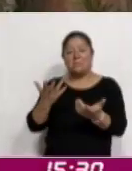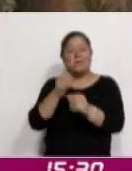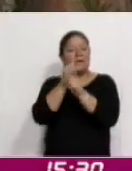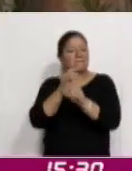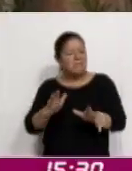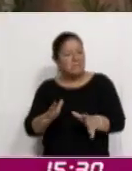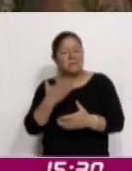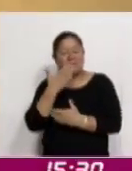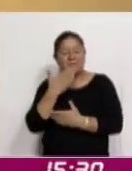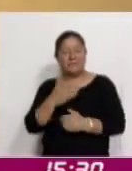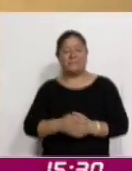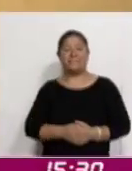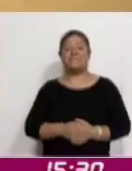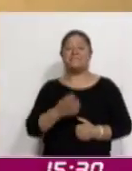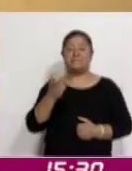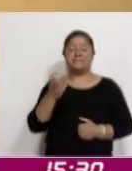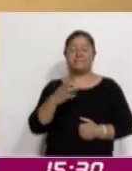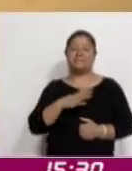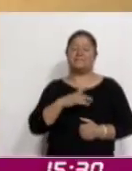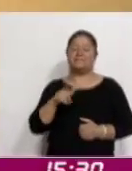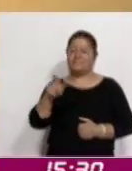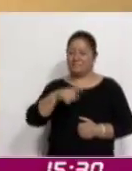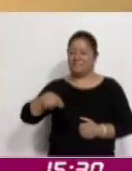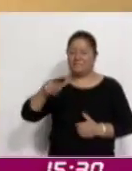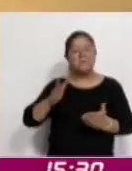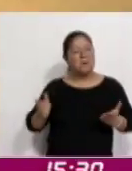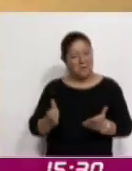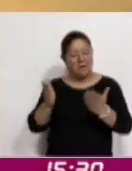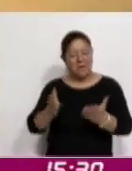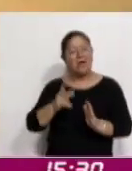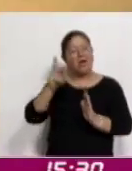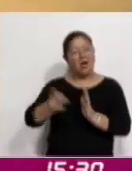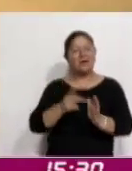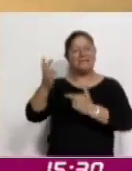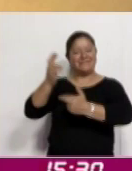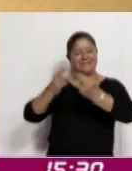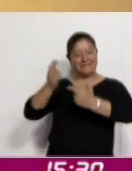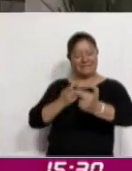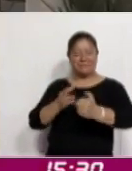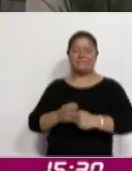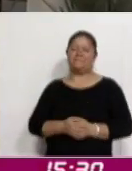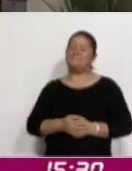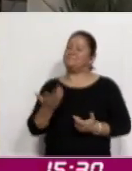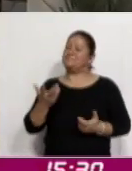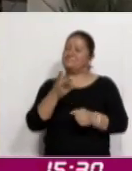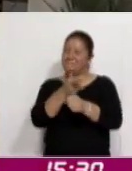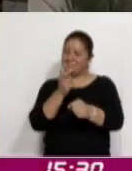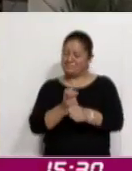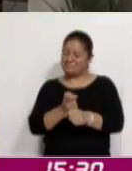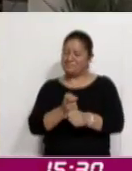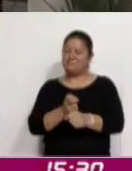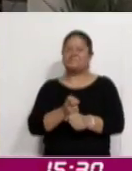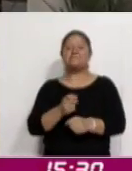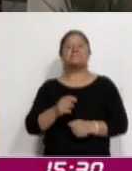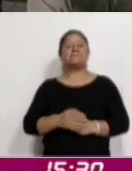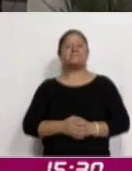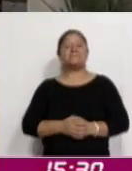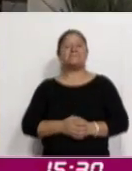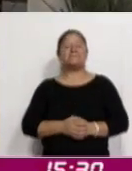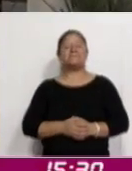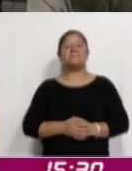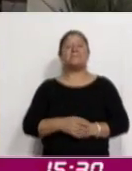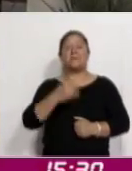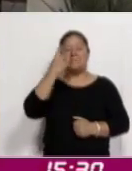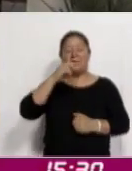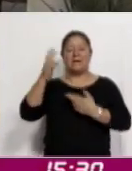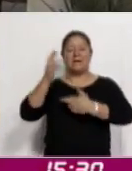información, y todo esto pues alienta también a que nos visiten. Así es que reiterar la invitación para que fin de semana regresen y